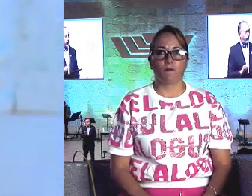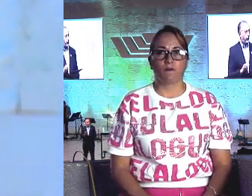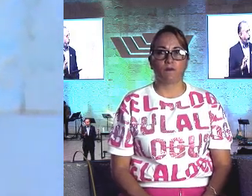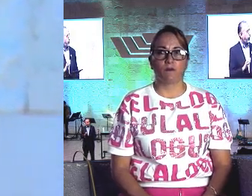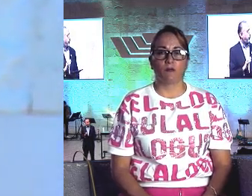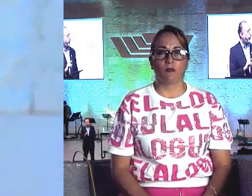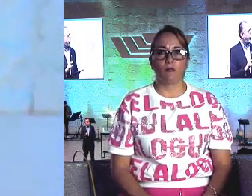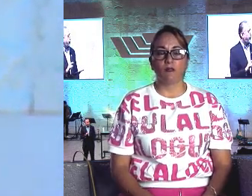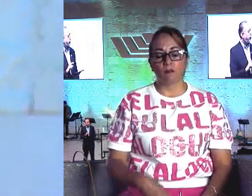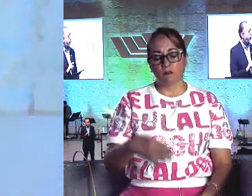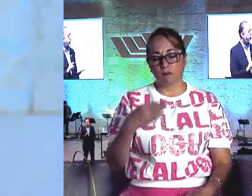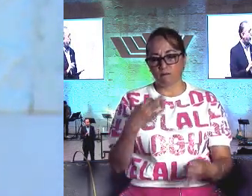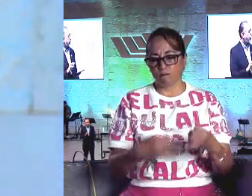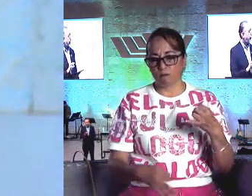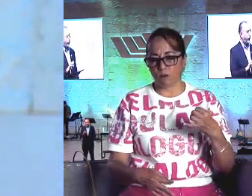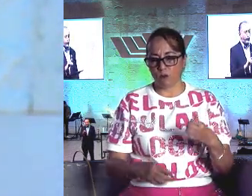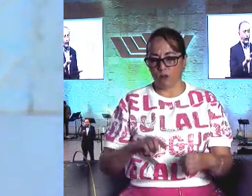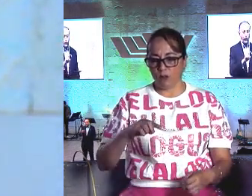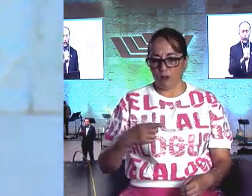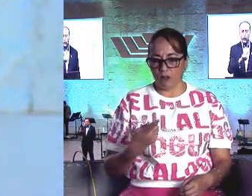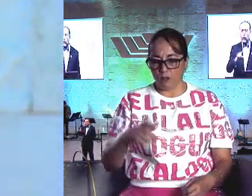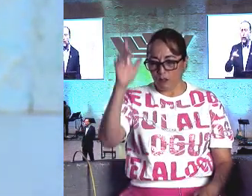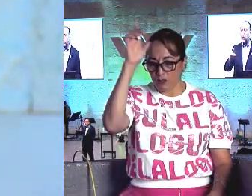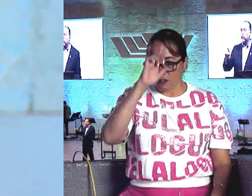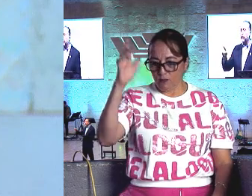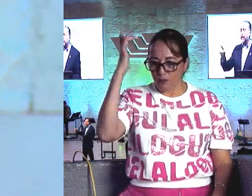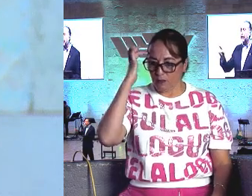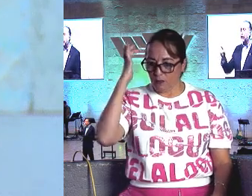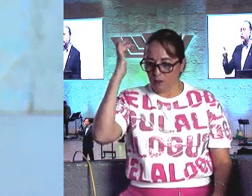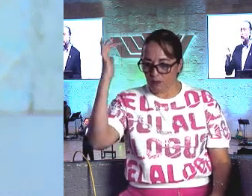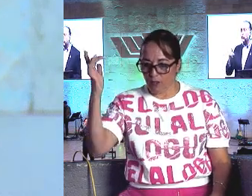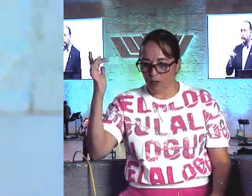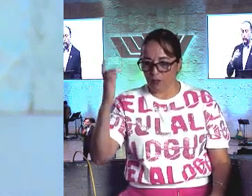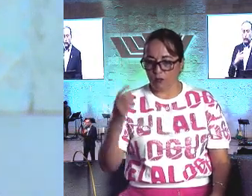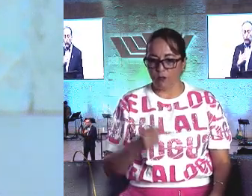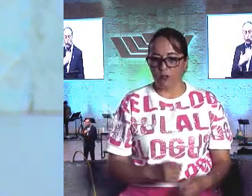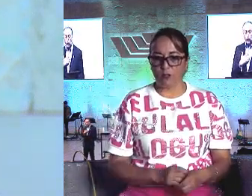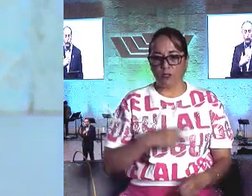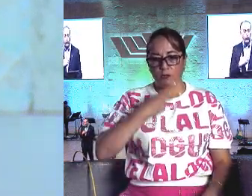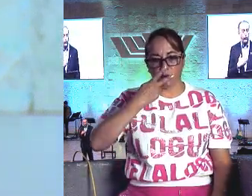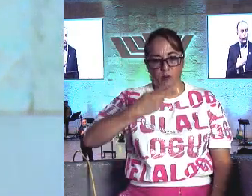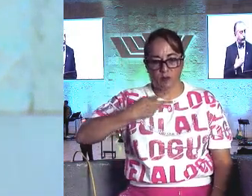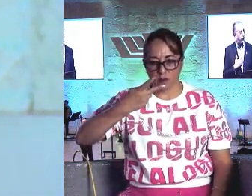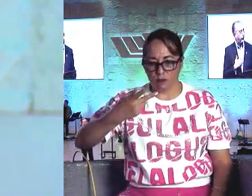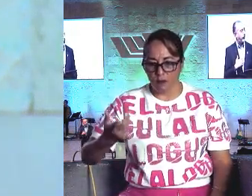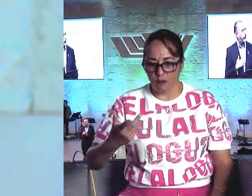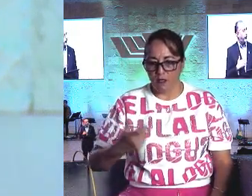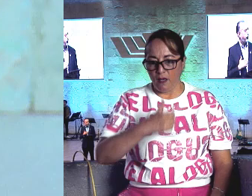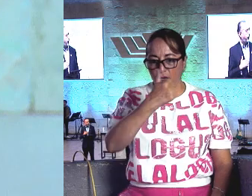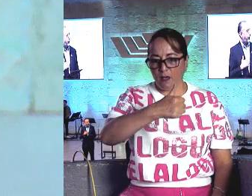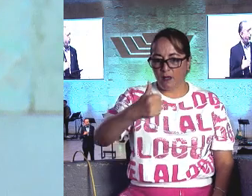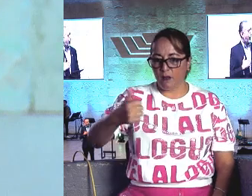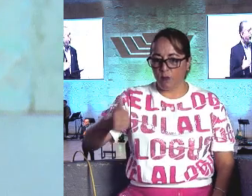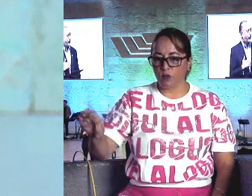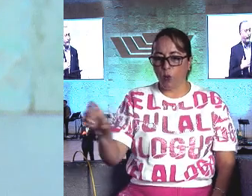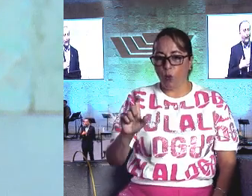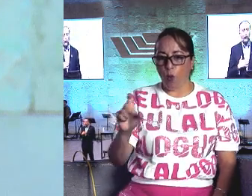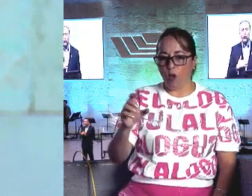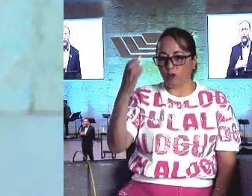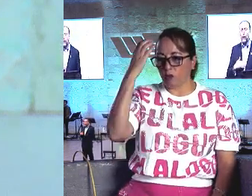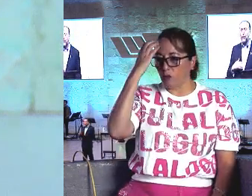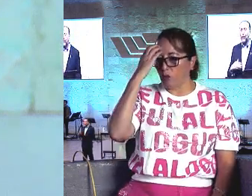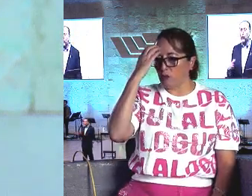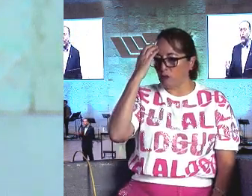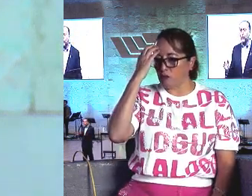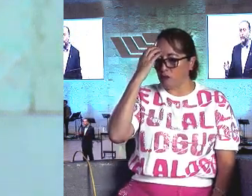Y finalmente, es el Espíritu Santo el que nos reta a todos, cuando conocemos al Señor, a deshacernos de